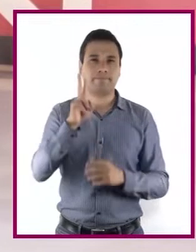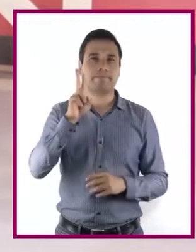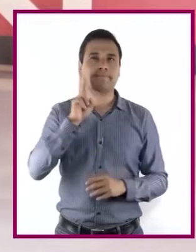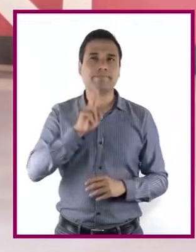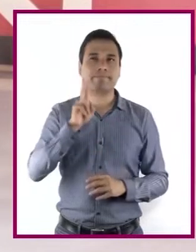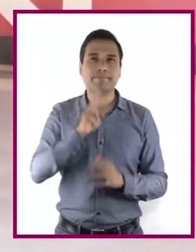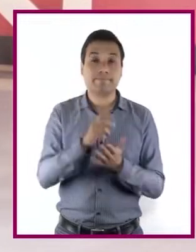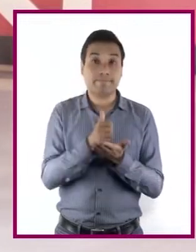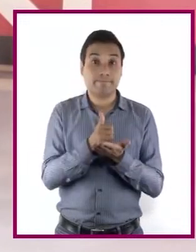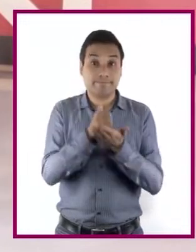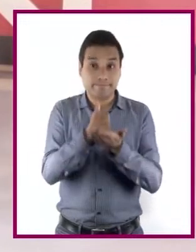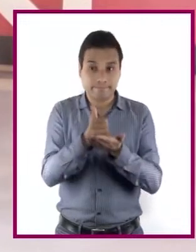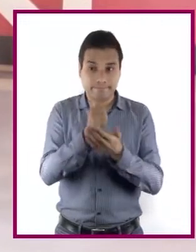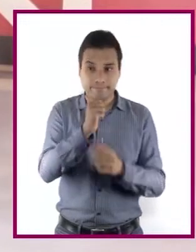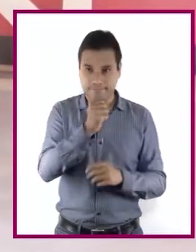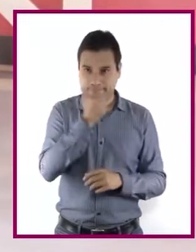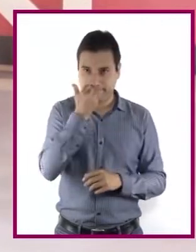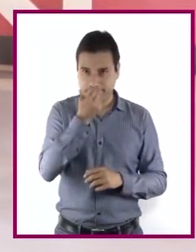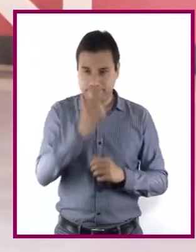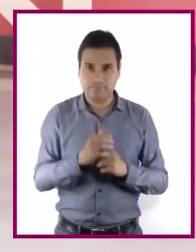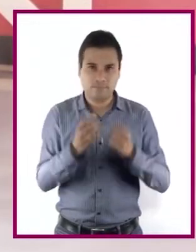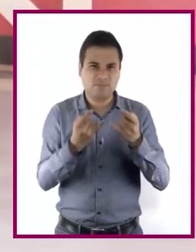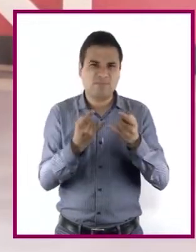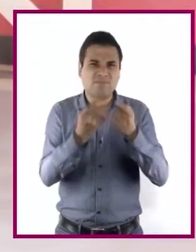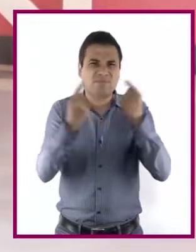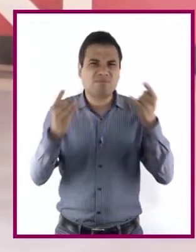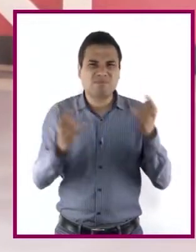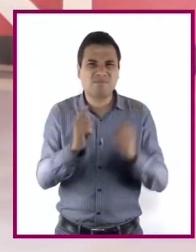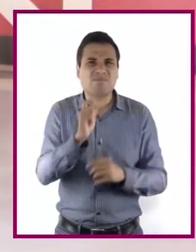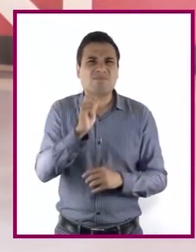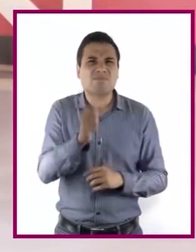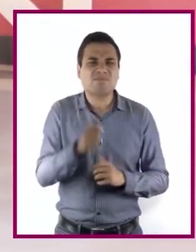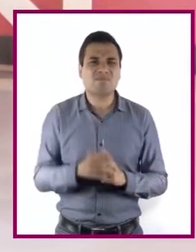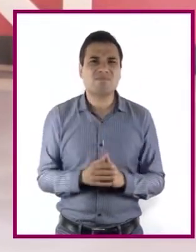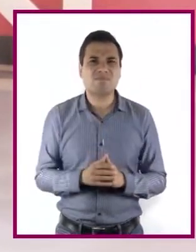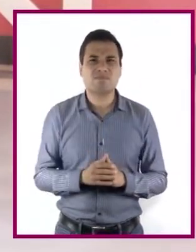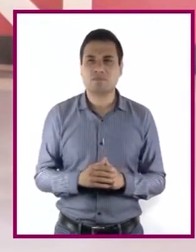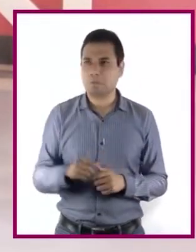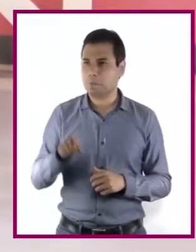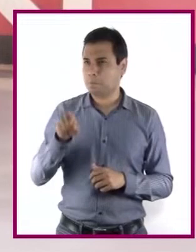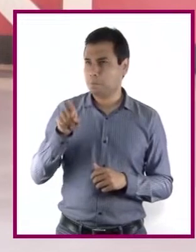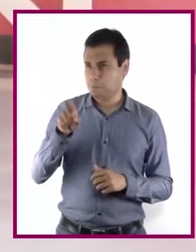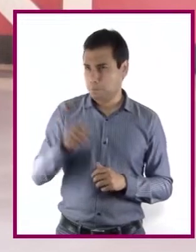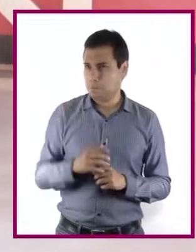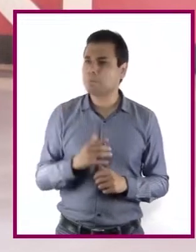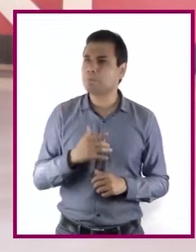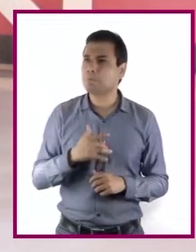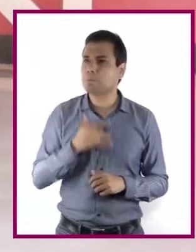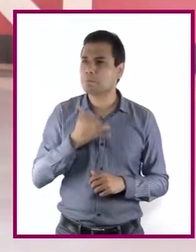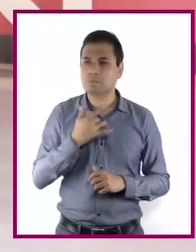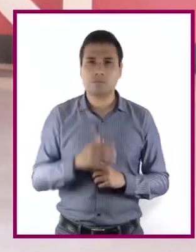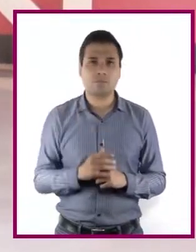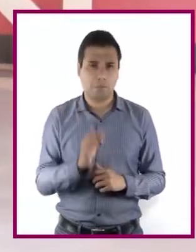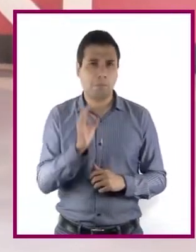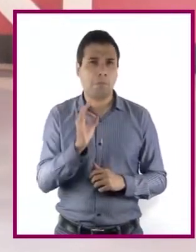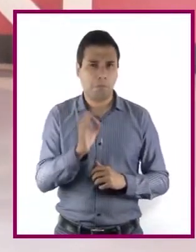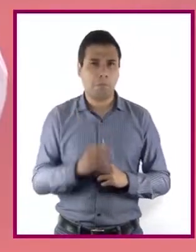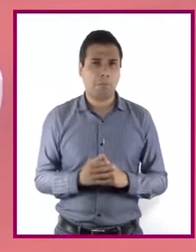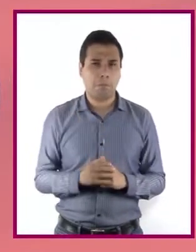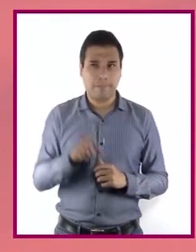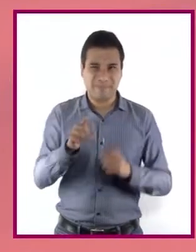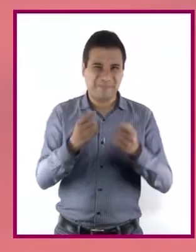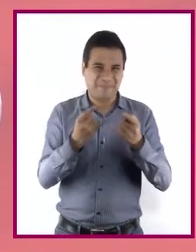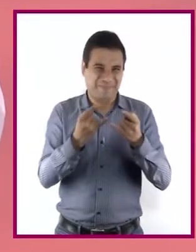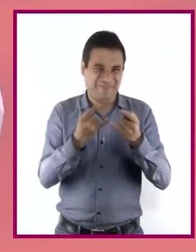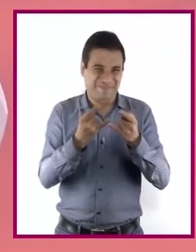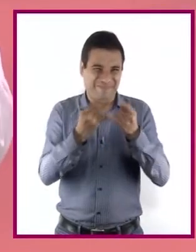nuestras alumnas y alumnos a entender la historia. ¿Qué te parece, maestra Iraí? Me parece muy bien. El fragmento